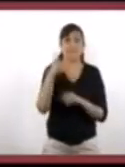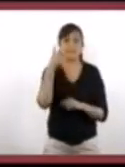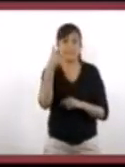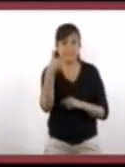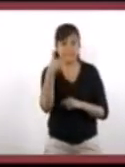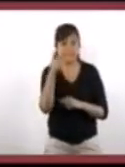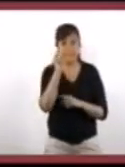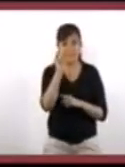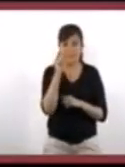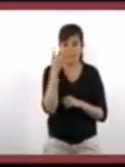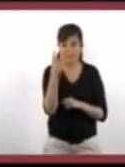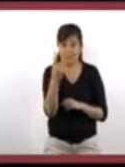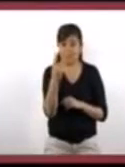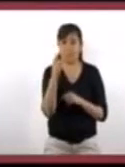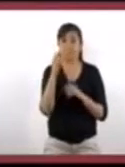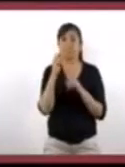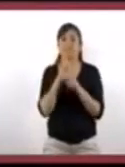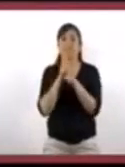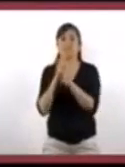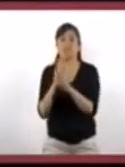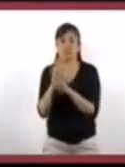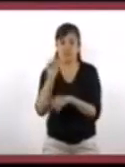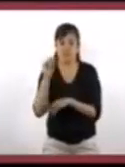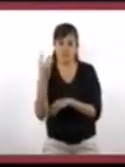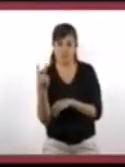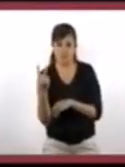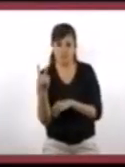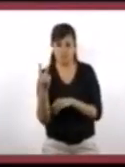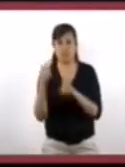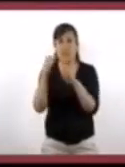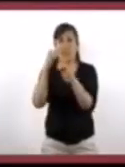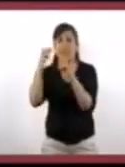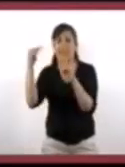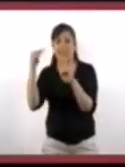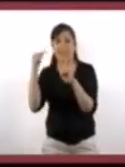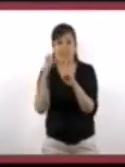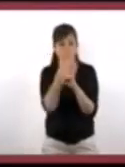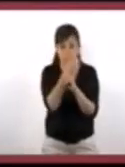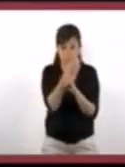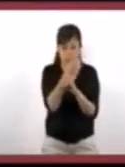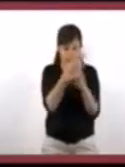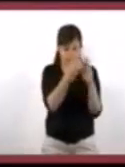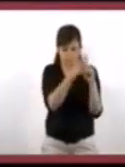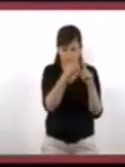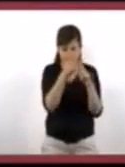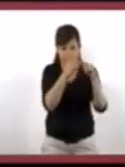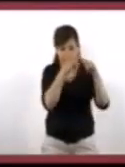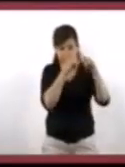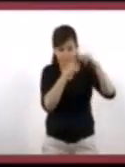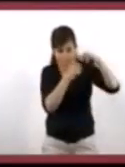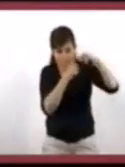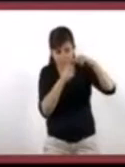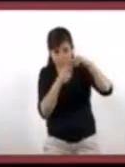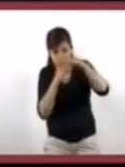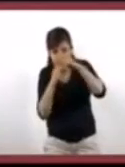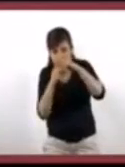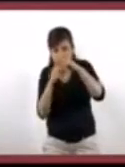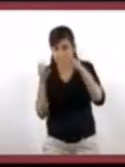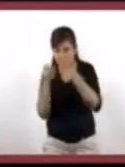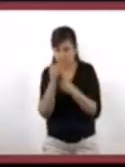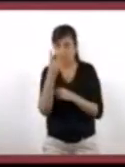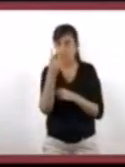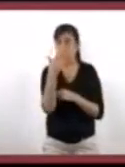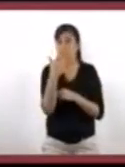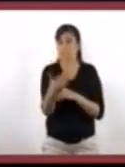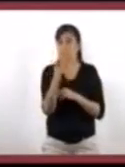7, 22. Es igual a 22. Vamos a checar, 4 más 3, 7, más 1, 8, más 6, 14, más 1, 15, más 7, 22.